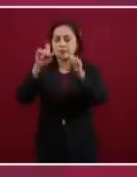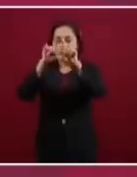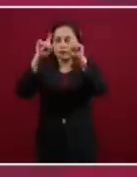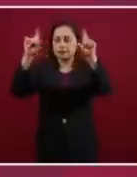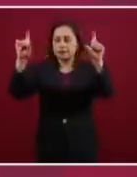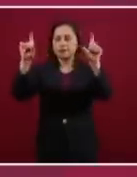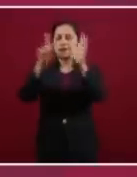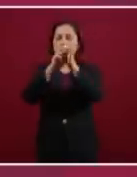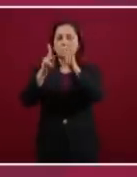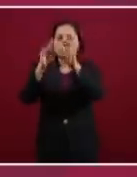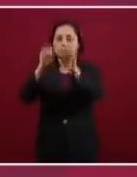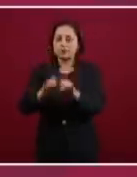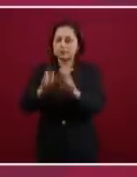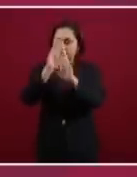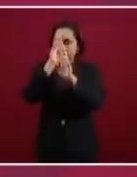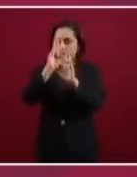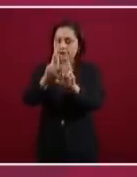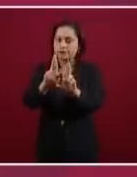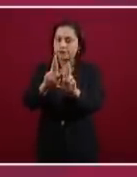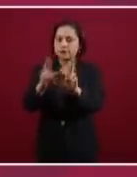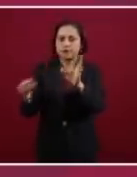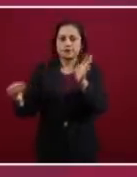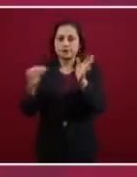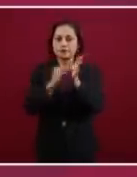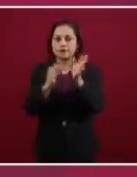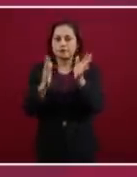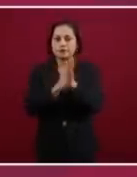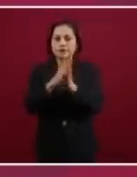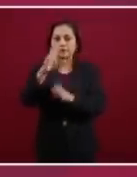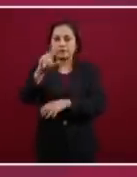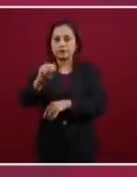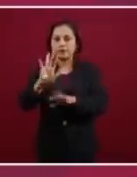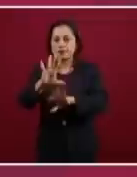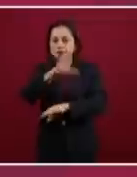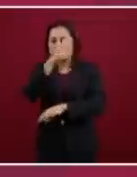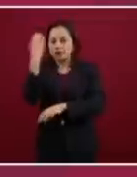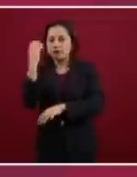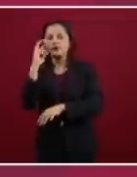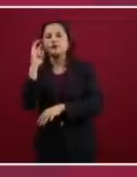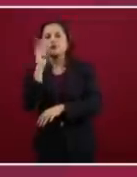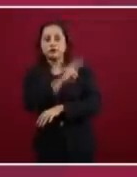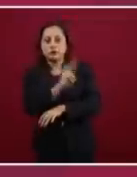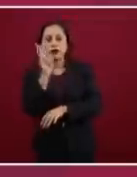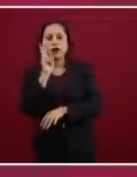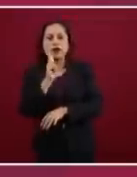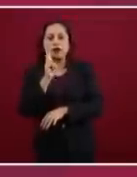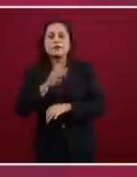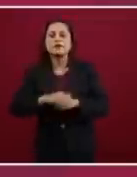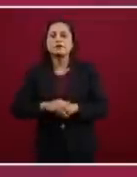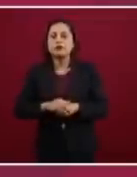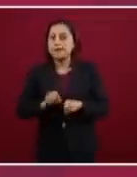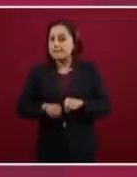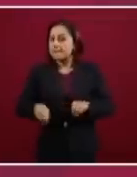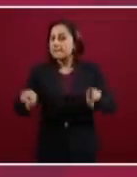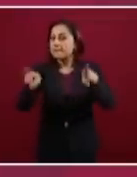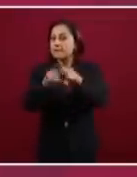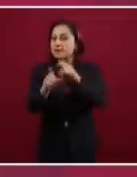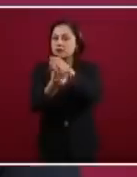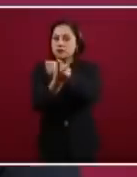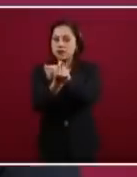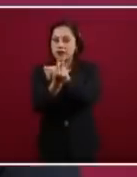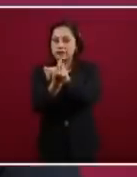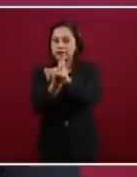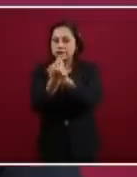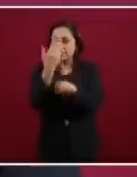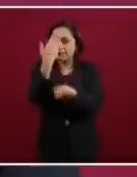periódico por respeto a ver si tienen la foto permítame igual un canal de televisión famosísimo